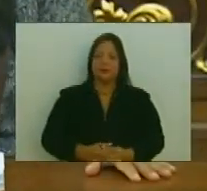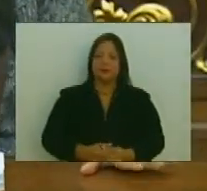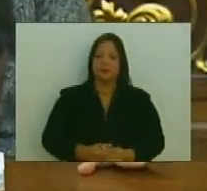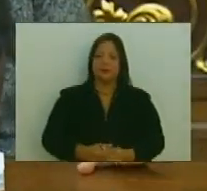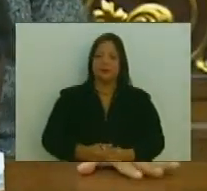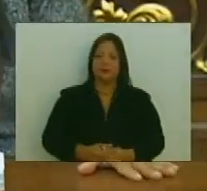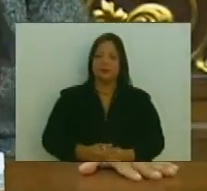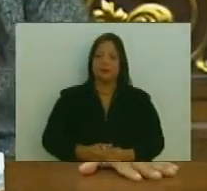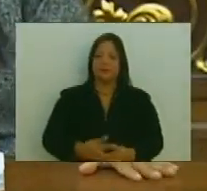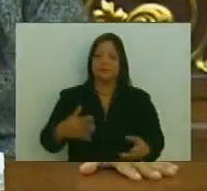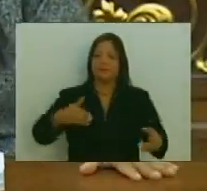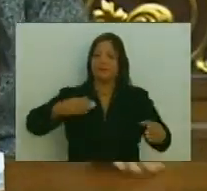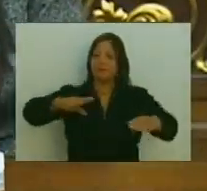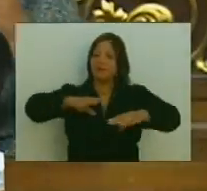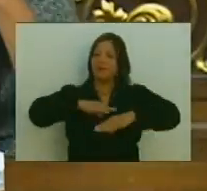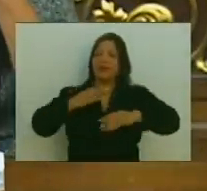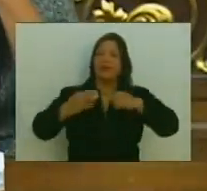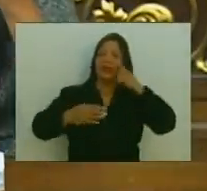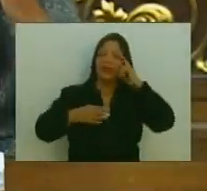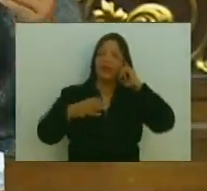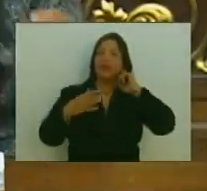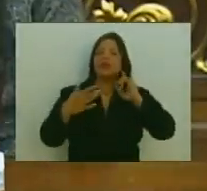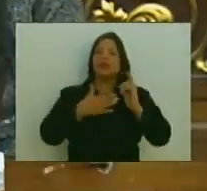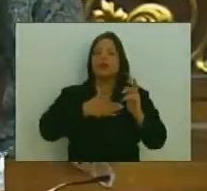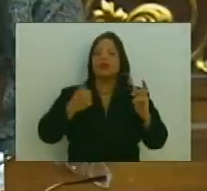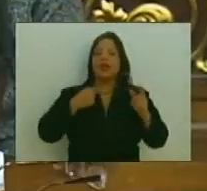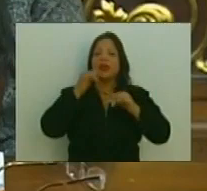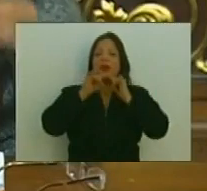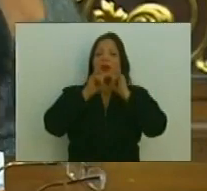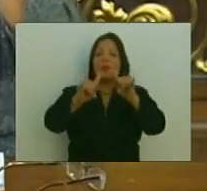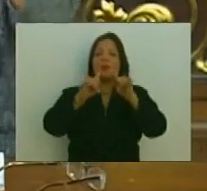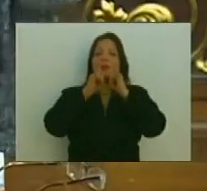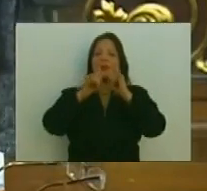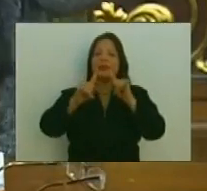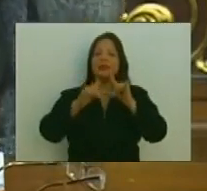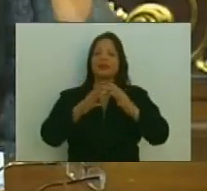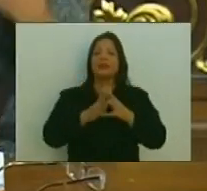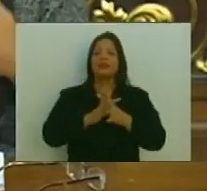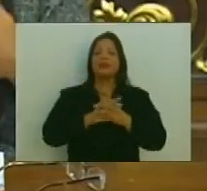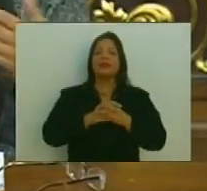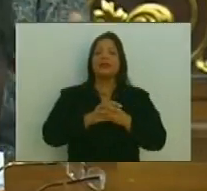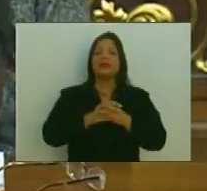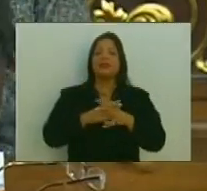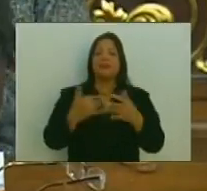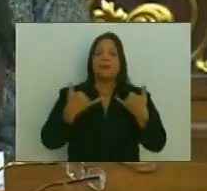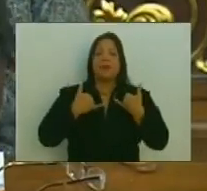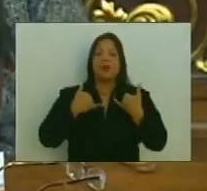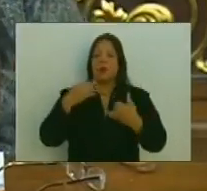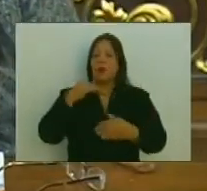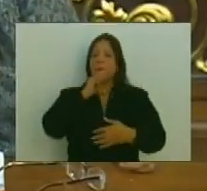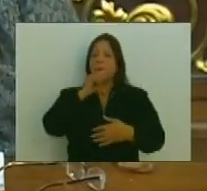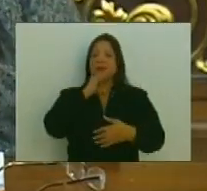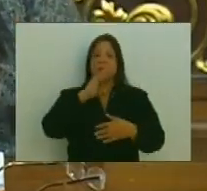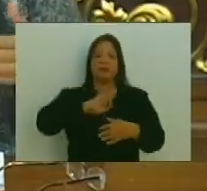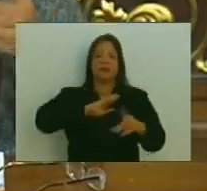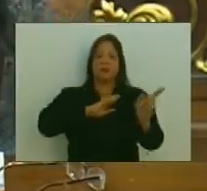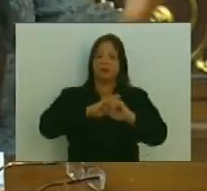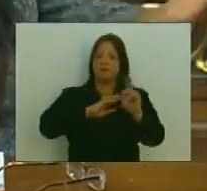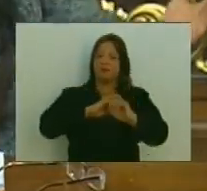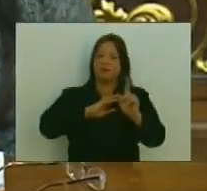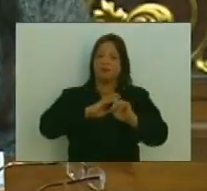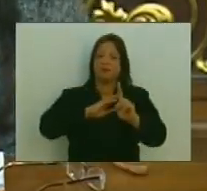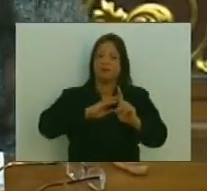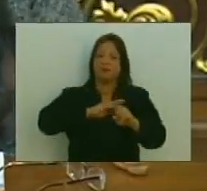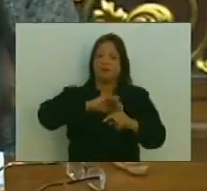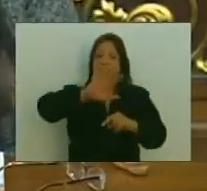me invade la ansiedad de poder transmitir un mensaje que no es el mío, que es, ni siquiera es de